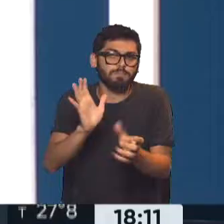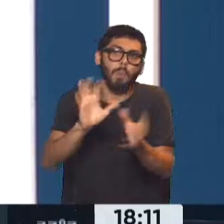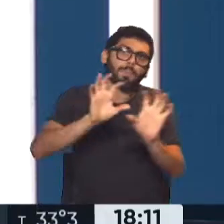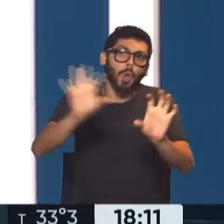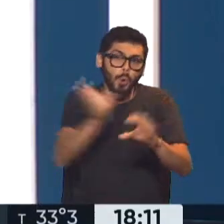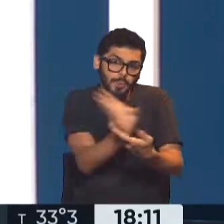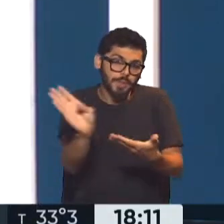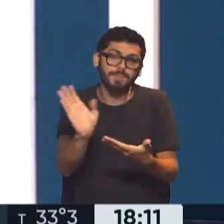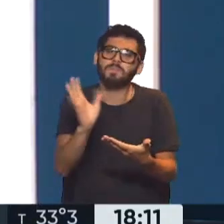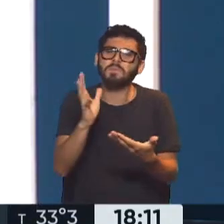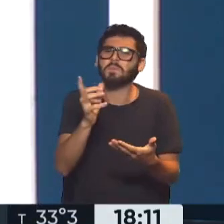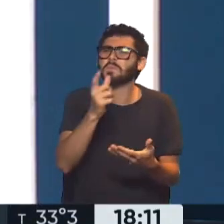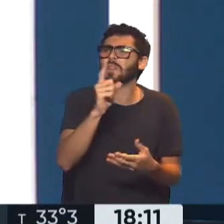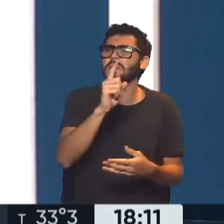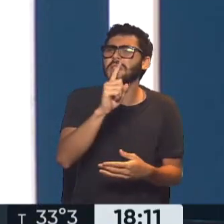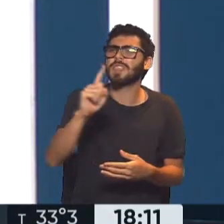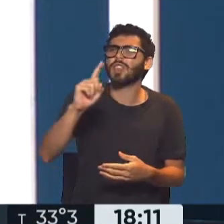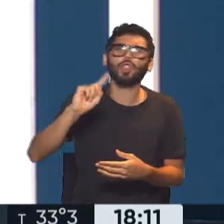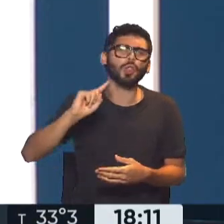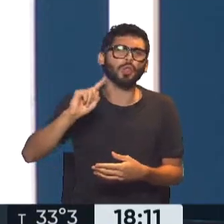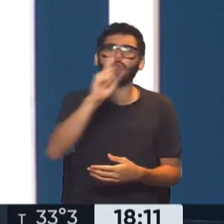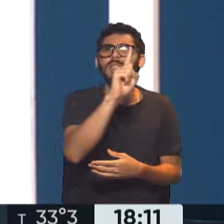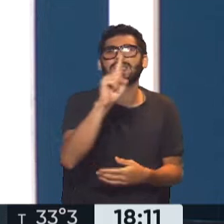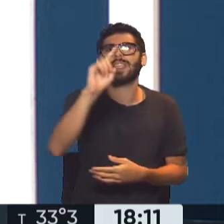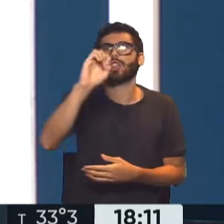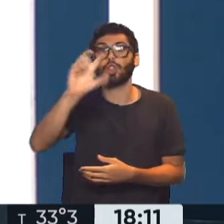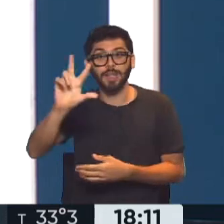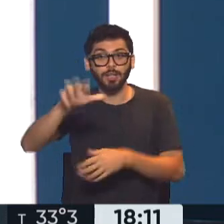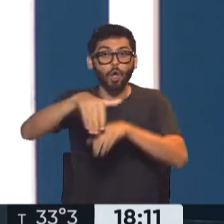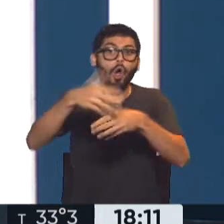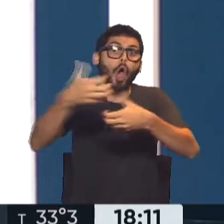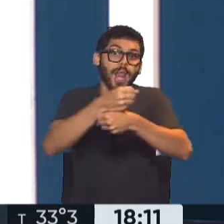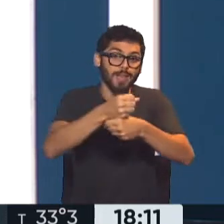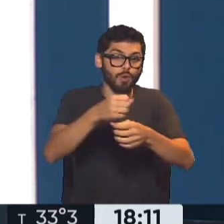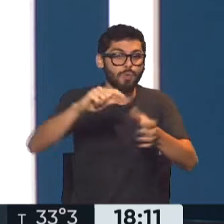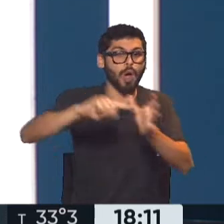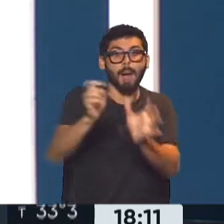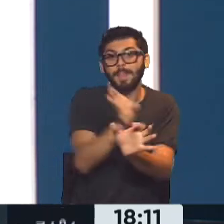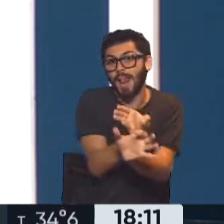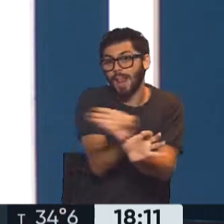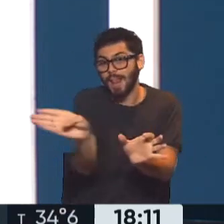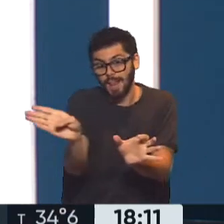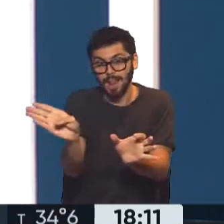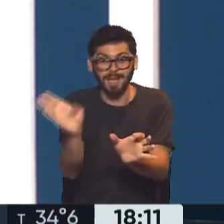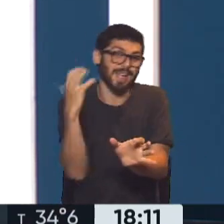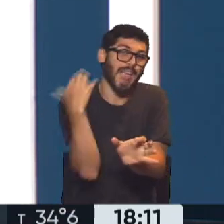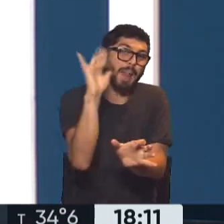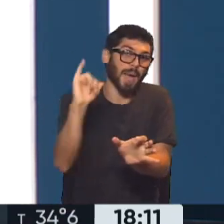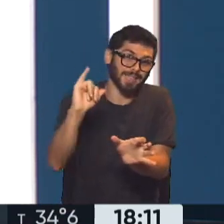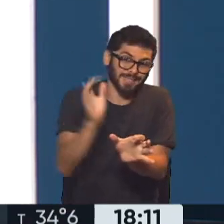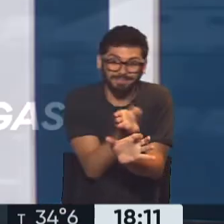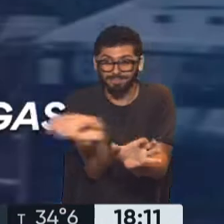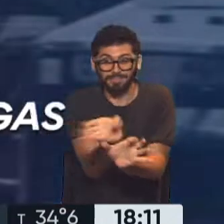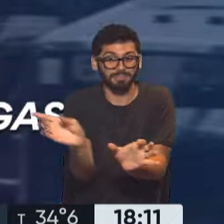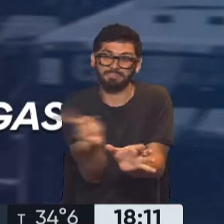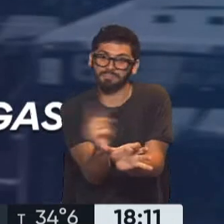Exactamente, digamos. Son más o menos, 100, si no recuerdo mal, son 103 las líneas que cruzan a otro lado del Riachuelo y la General Paz. Y ahí tenemos el otro